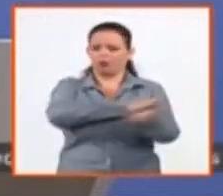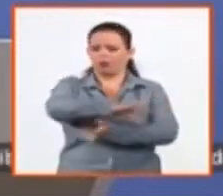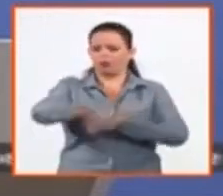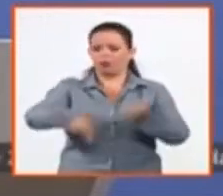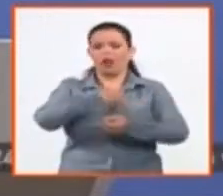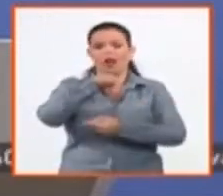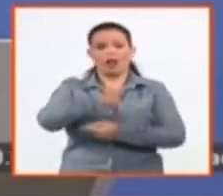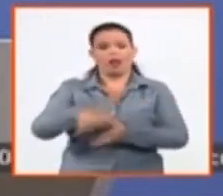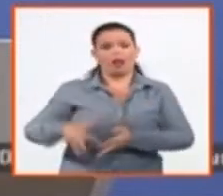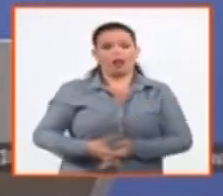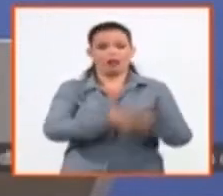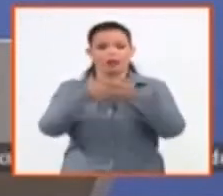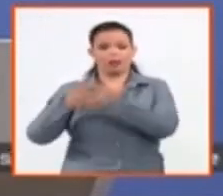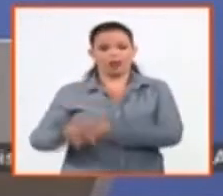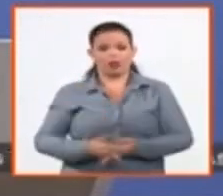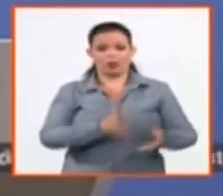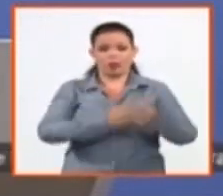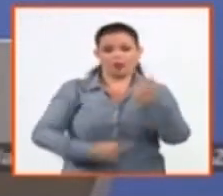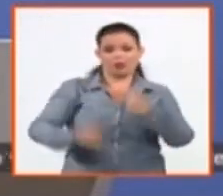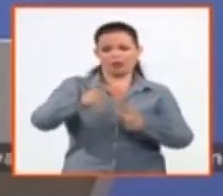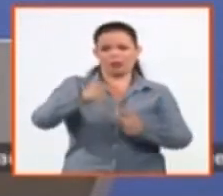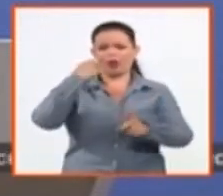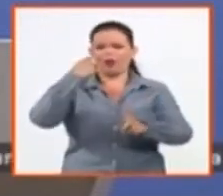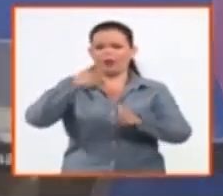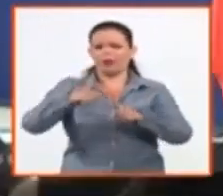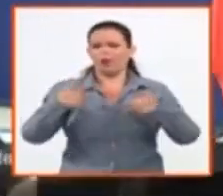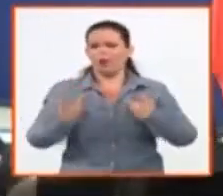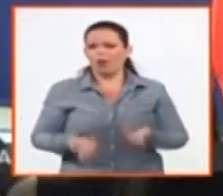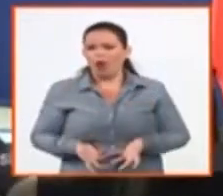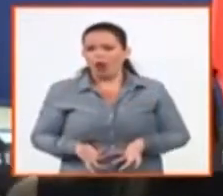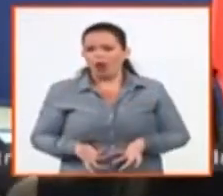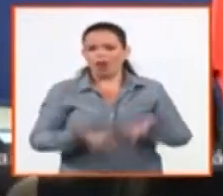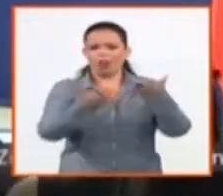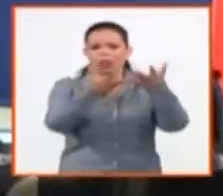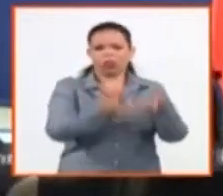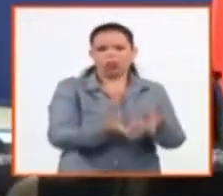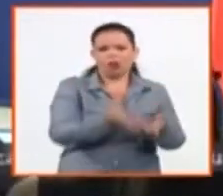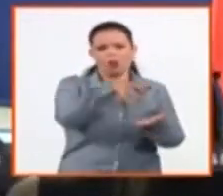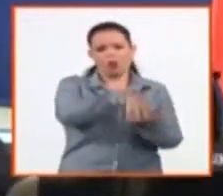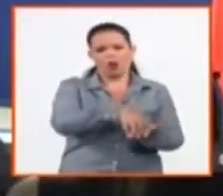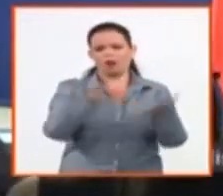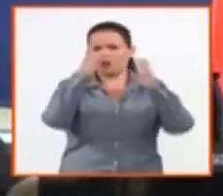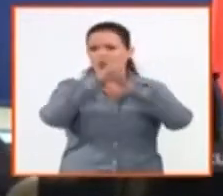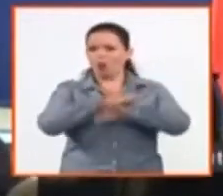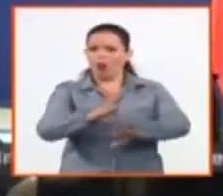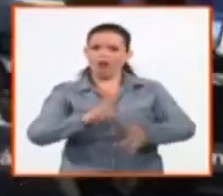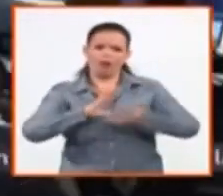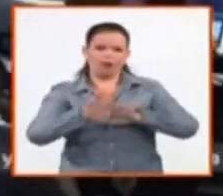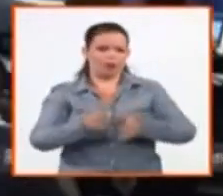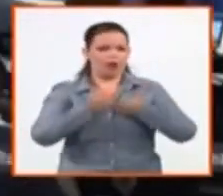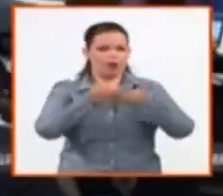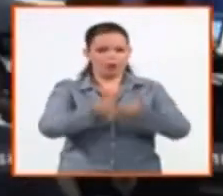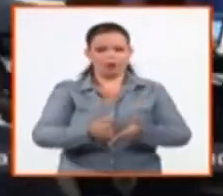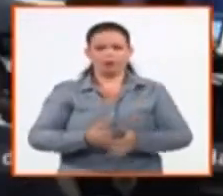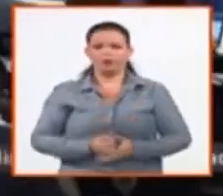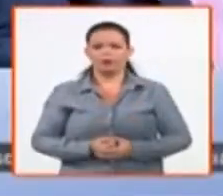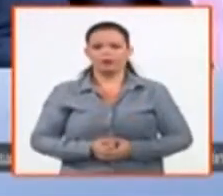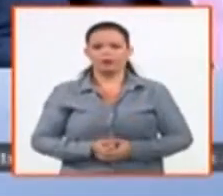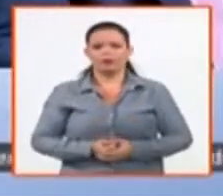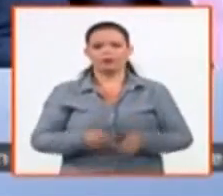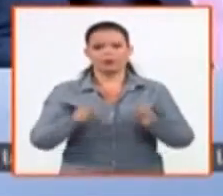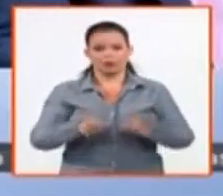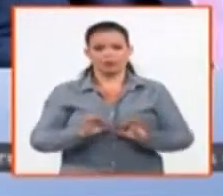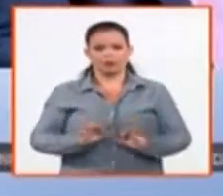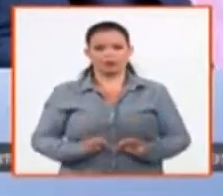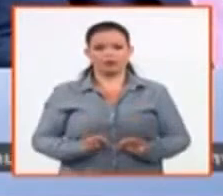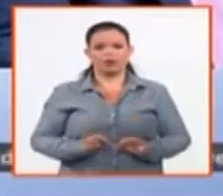Unidos es la destrucción, no la construcción. Beijing ha prometido respetar la soberanía de Afganistán y brindar apoyo.